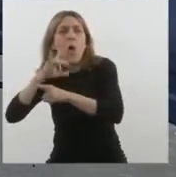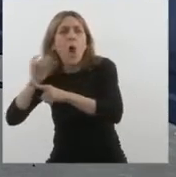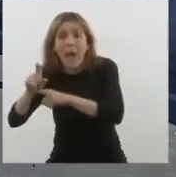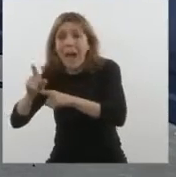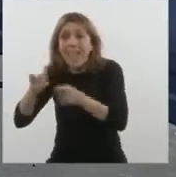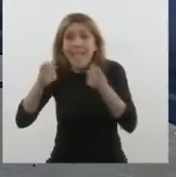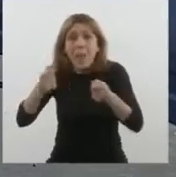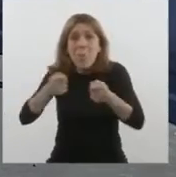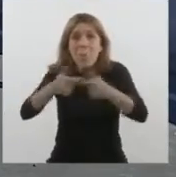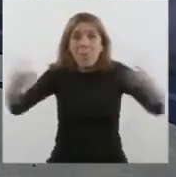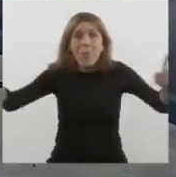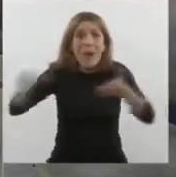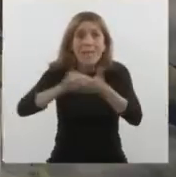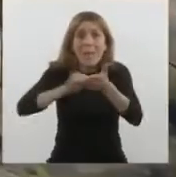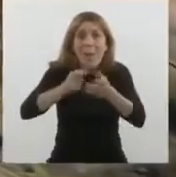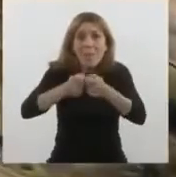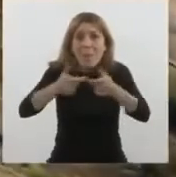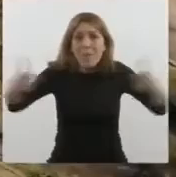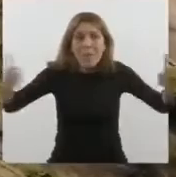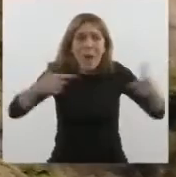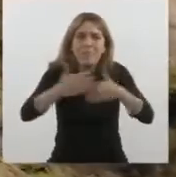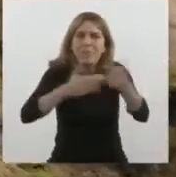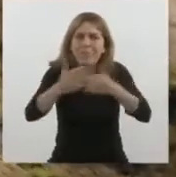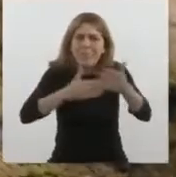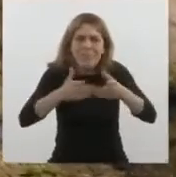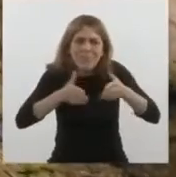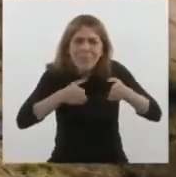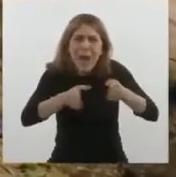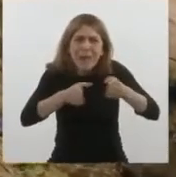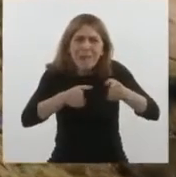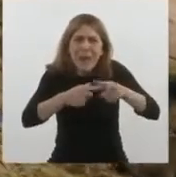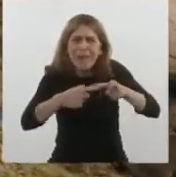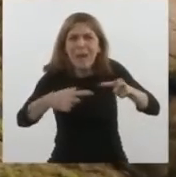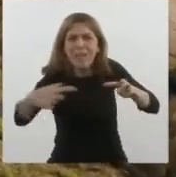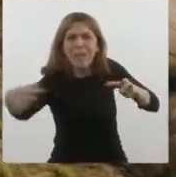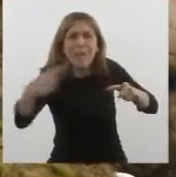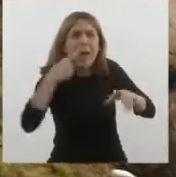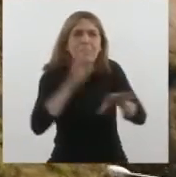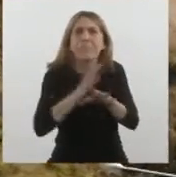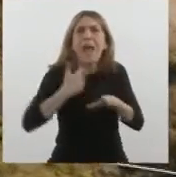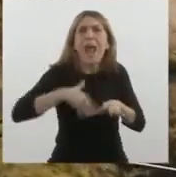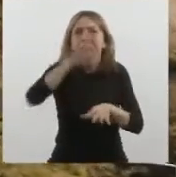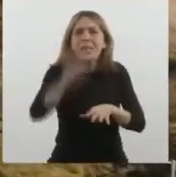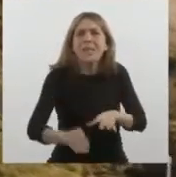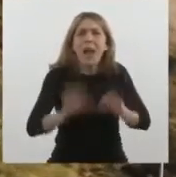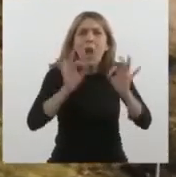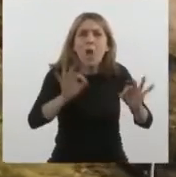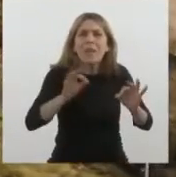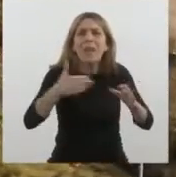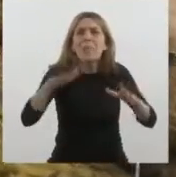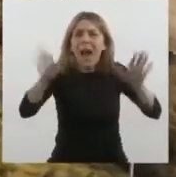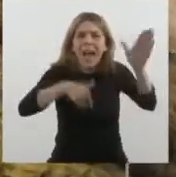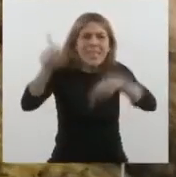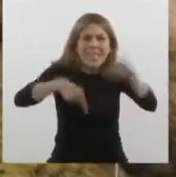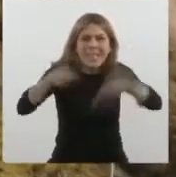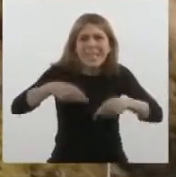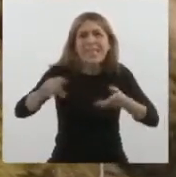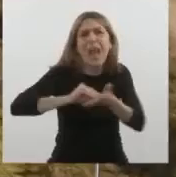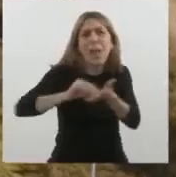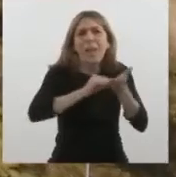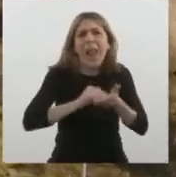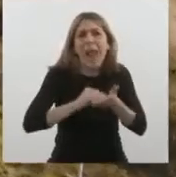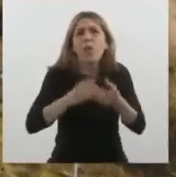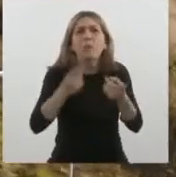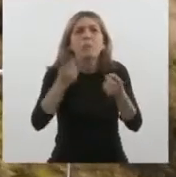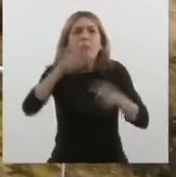multipliquen en la continuidad de esta obra y en todo el país. Porque son hombres y mujeres que la Argentina necesitan un